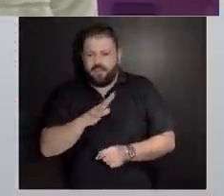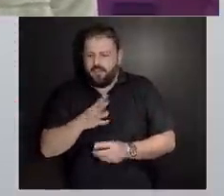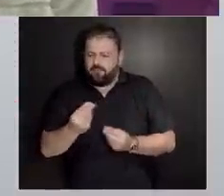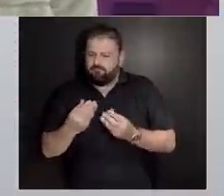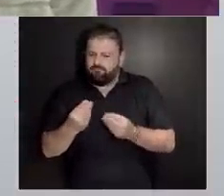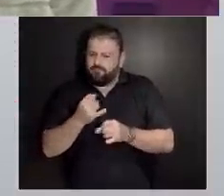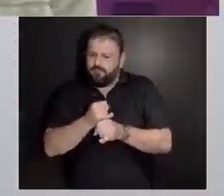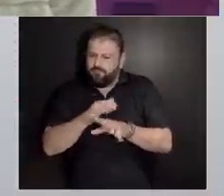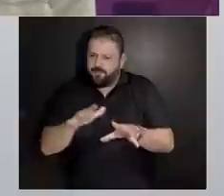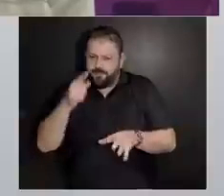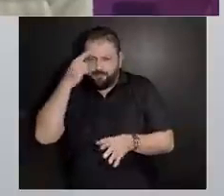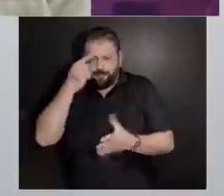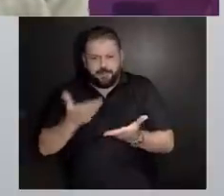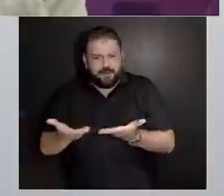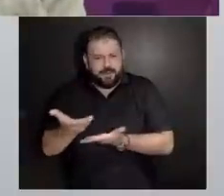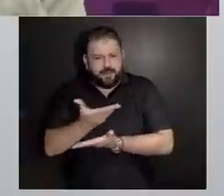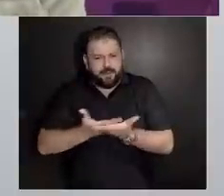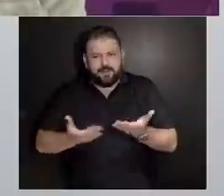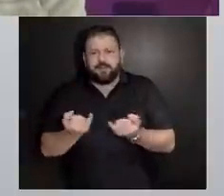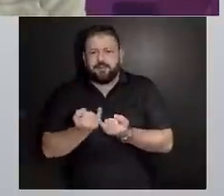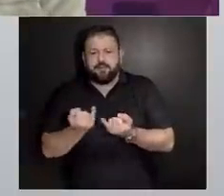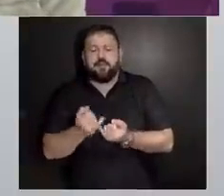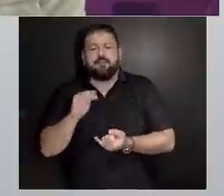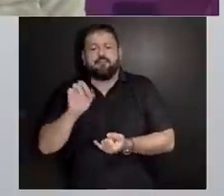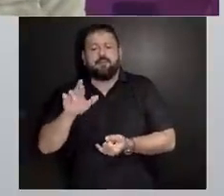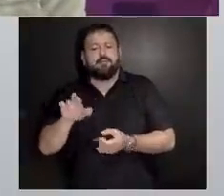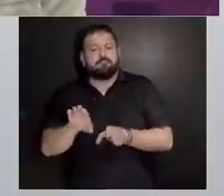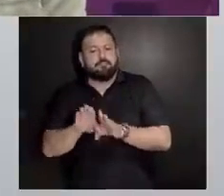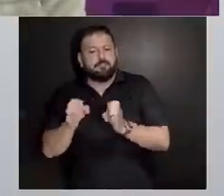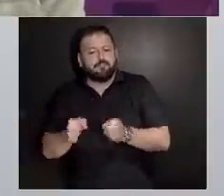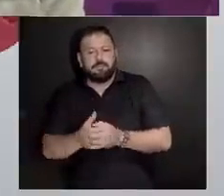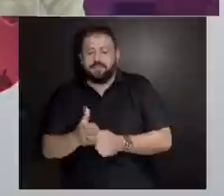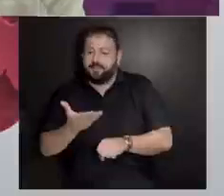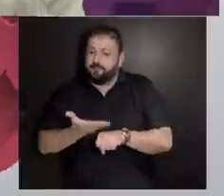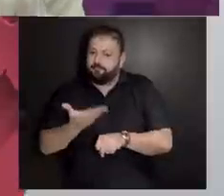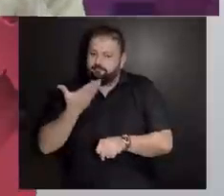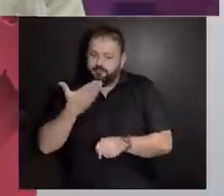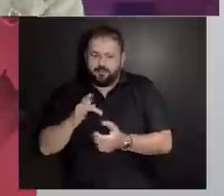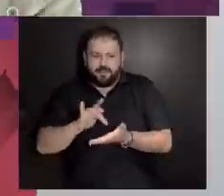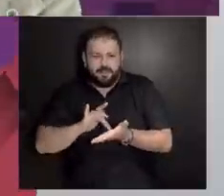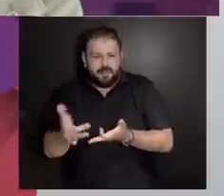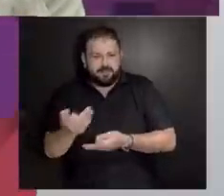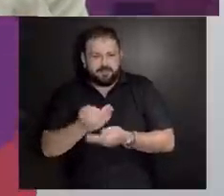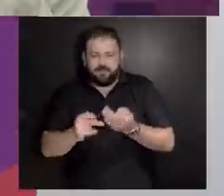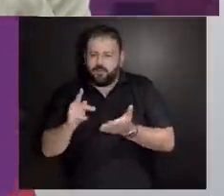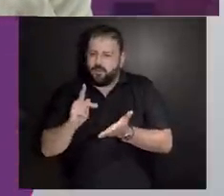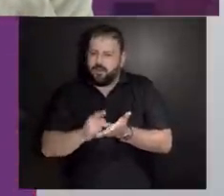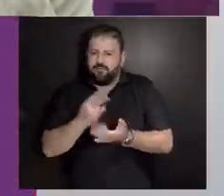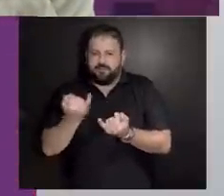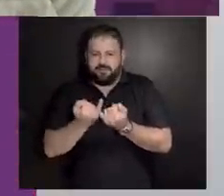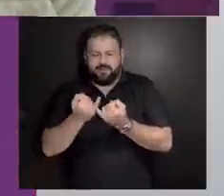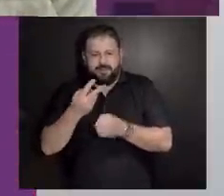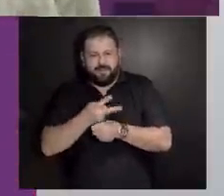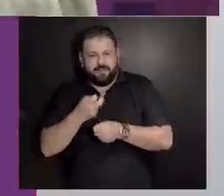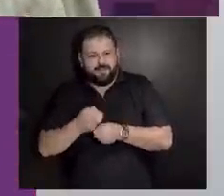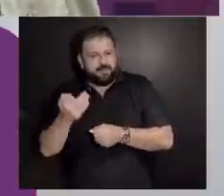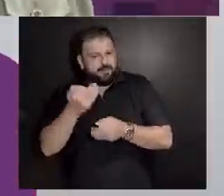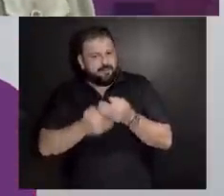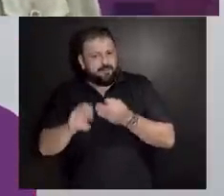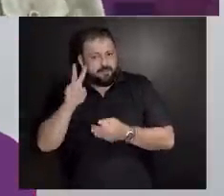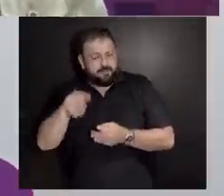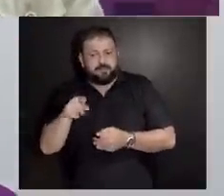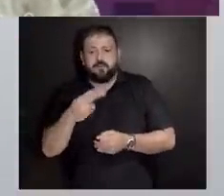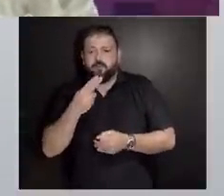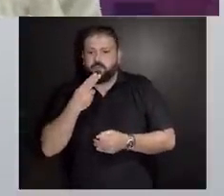para compartir. No, al contrario, qué gusto. ¿Tú cómo estás, Fer? También muy bien, muchas gracias por una vez más invitarme. Esperemos que sea de